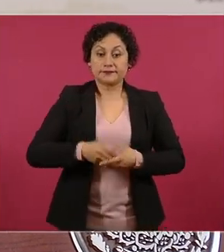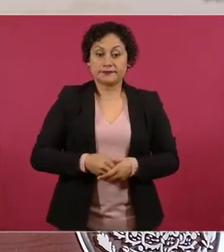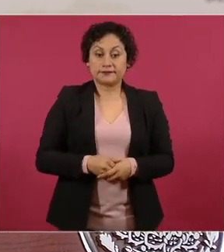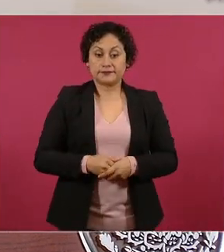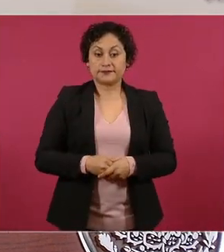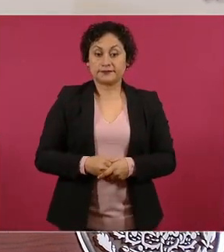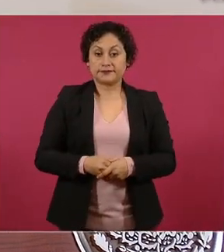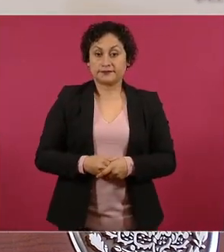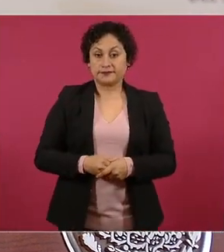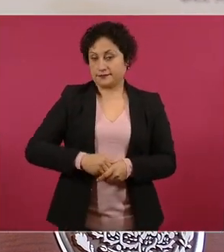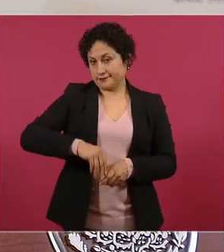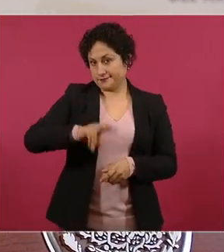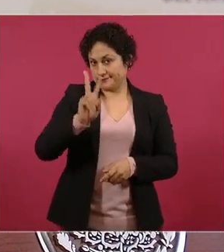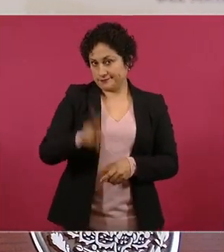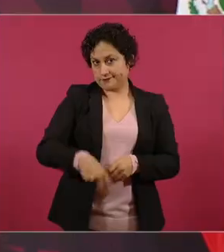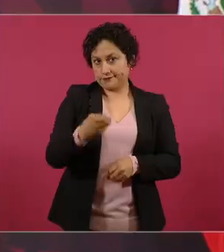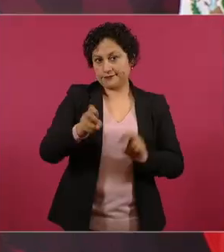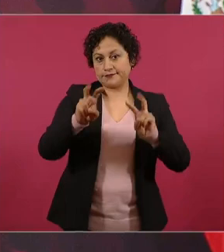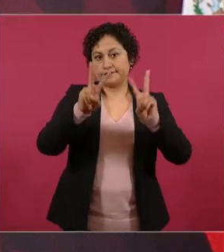para escándalo.